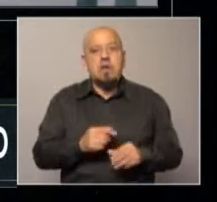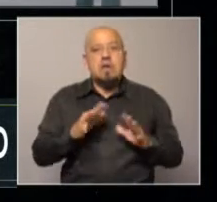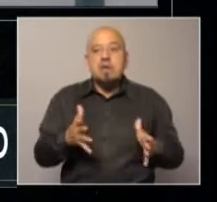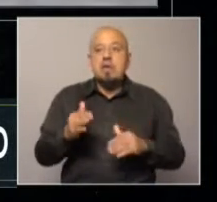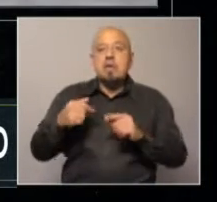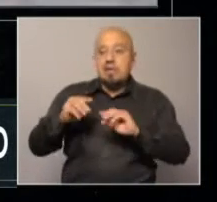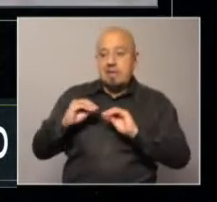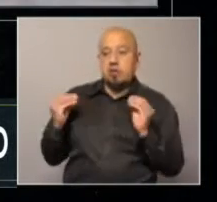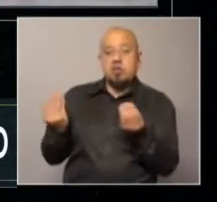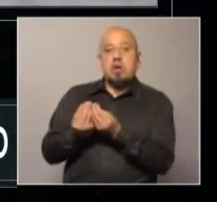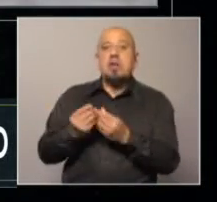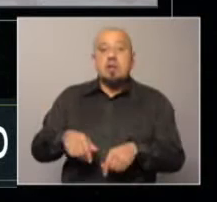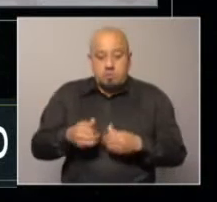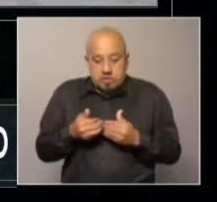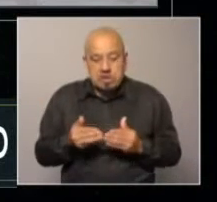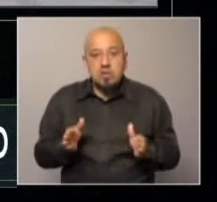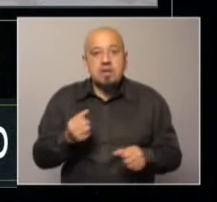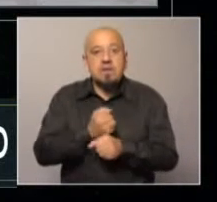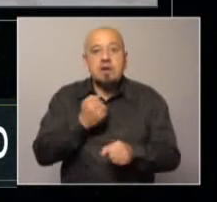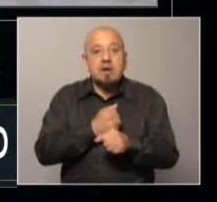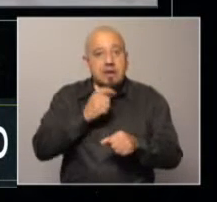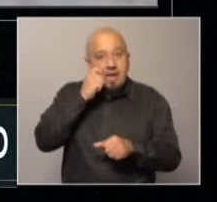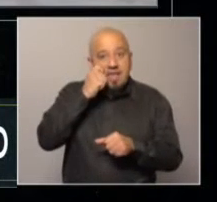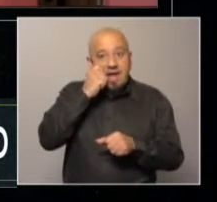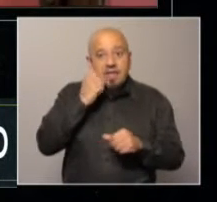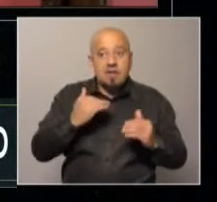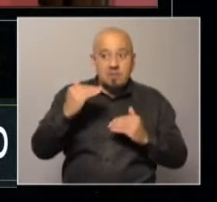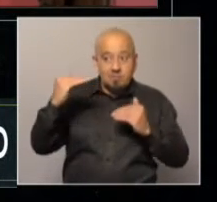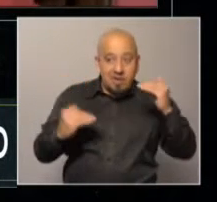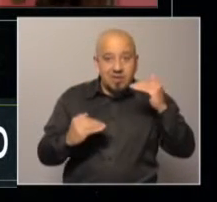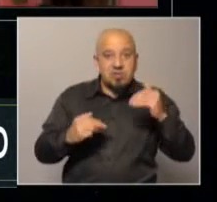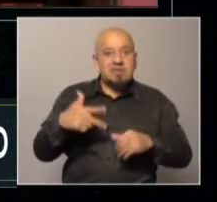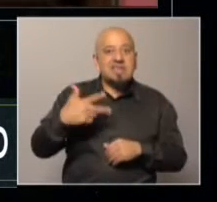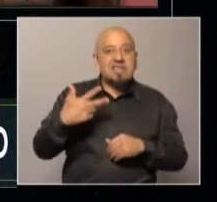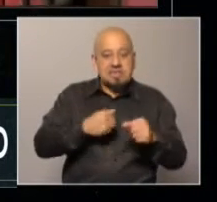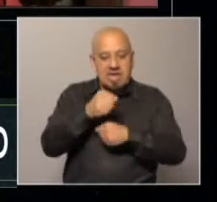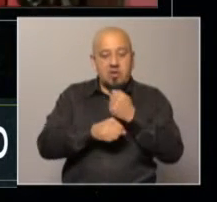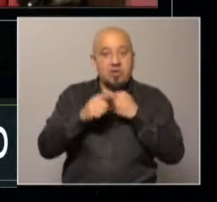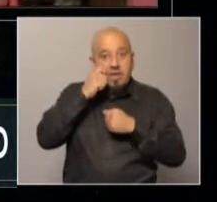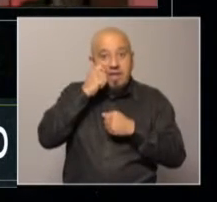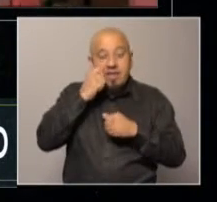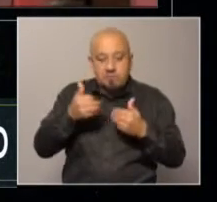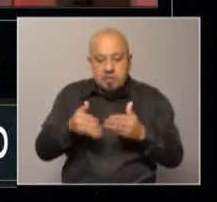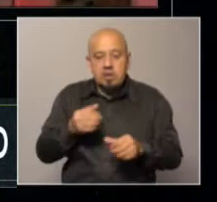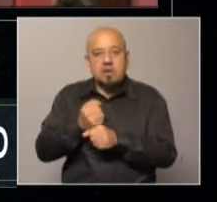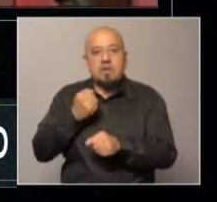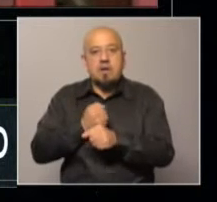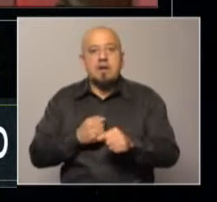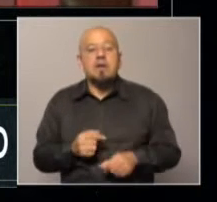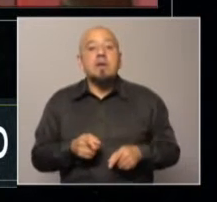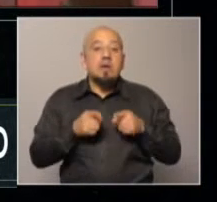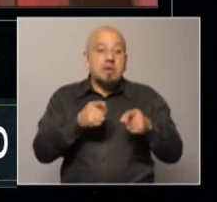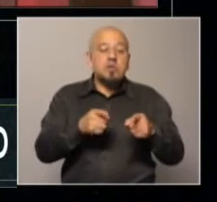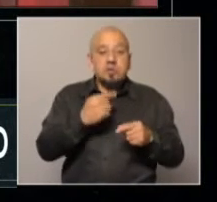en el trabajo a edades muy tempranas, de menos de 13 años, que no está permitido por la legislación. Ese es un poco el perfil que